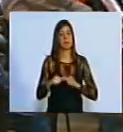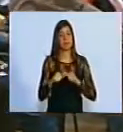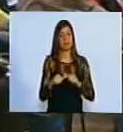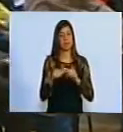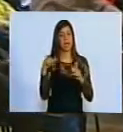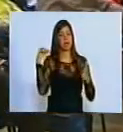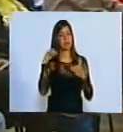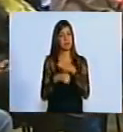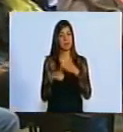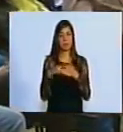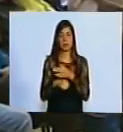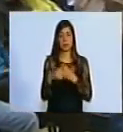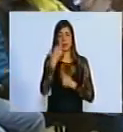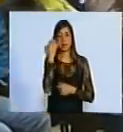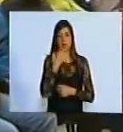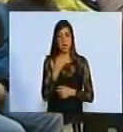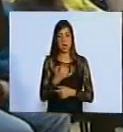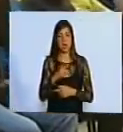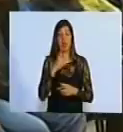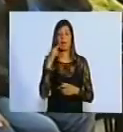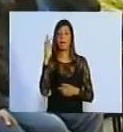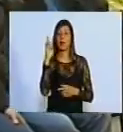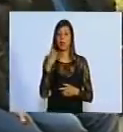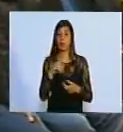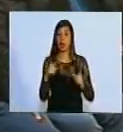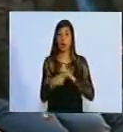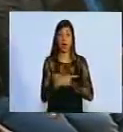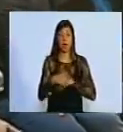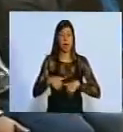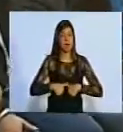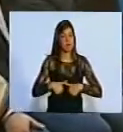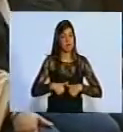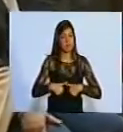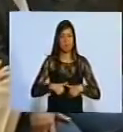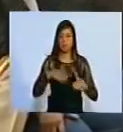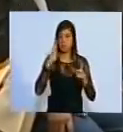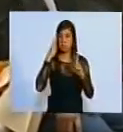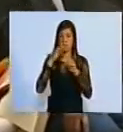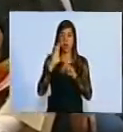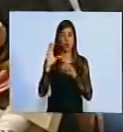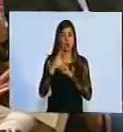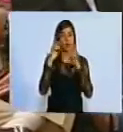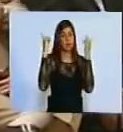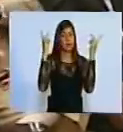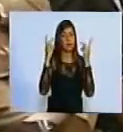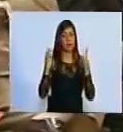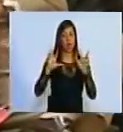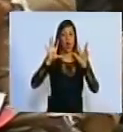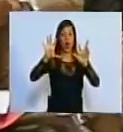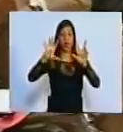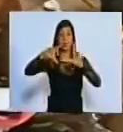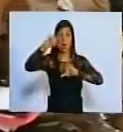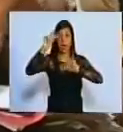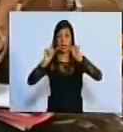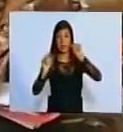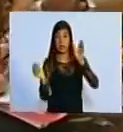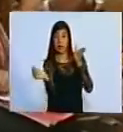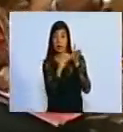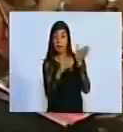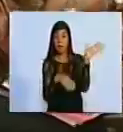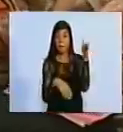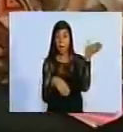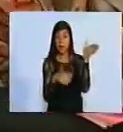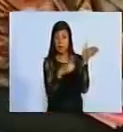la batalla por una realidad distinta. No descansemos en la batalla cultural. ¡Viva la octava estrella de nuestra bandera! ¡Viva!